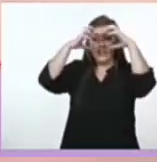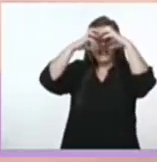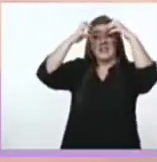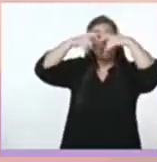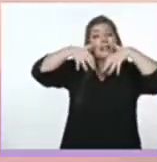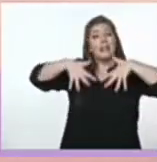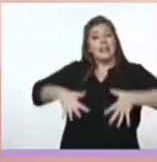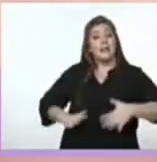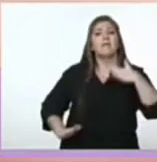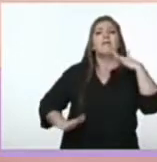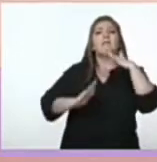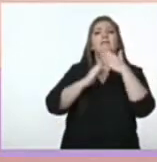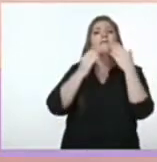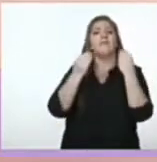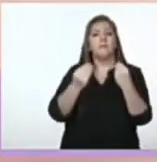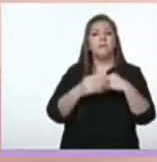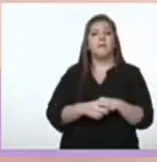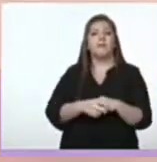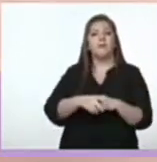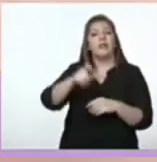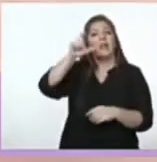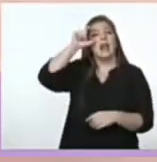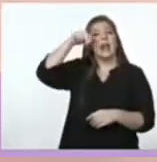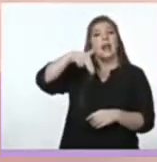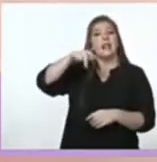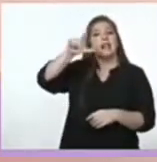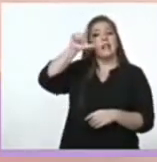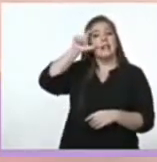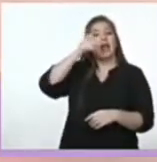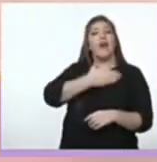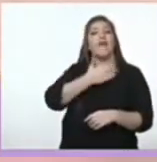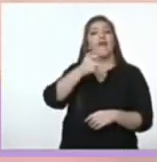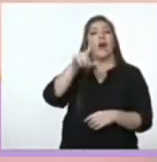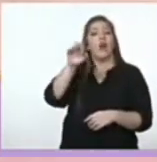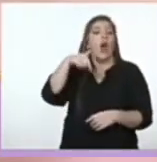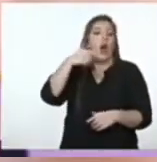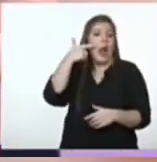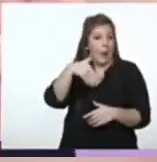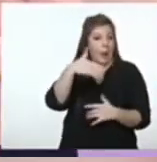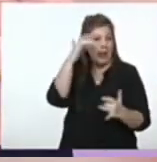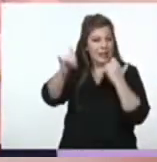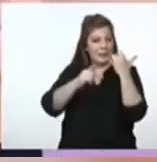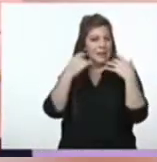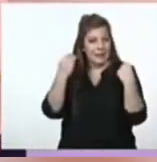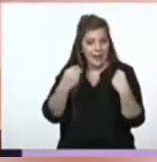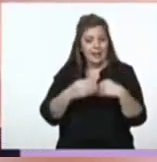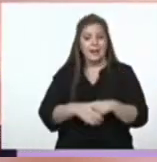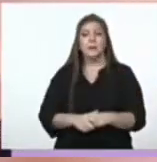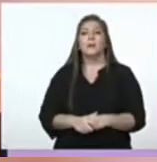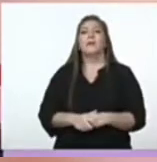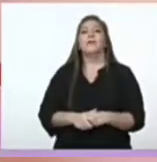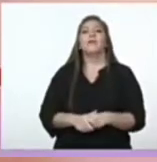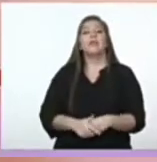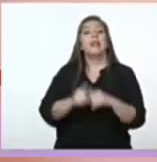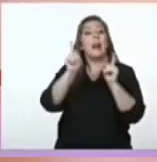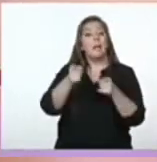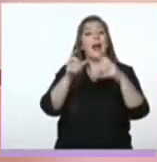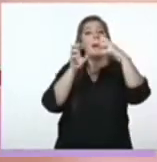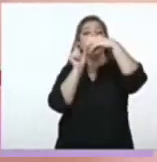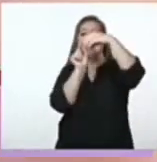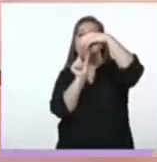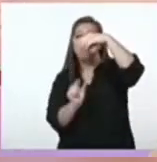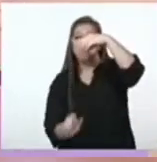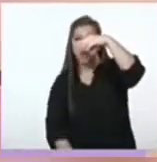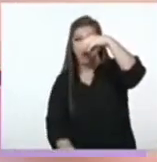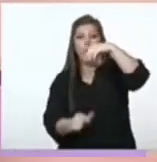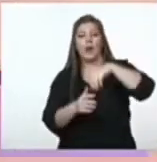estar formado por el encéfalo, decimos, ahora vamos a ver bien de qué se trata el encéfalo, y la médula espinal. ¿Sí?